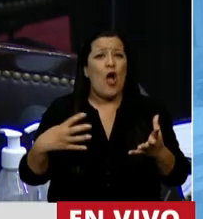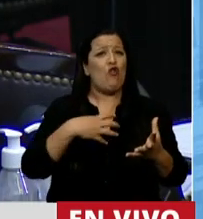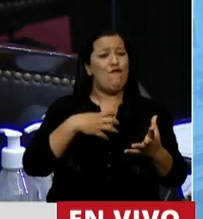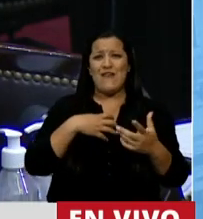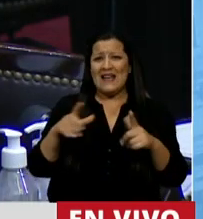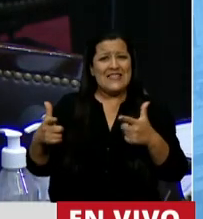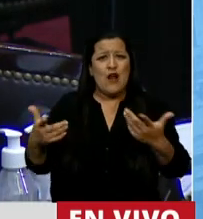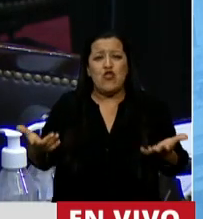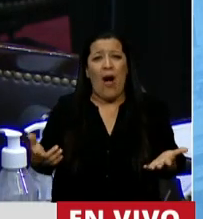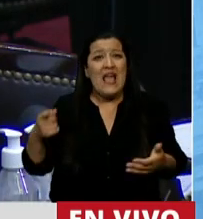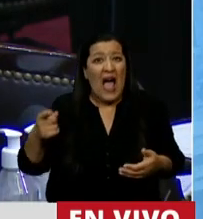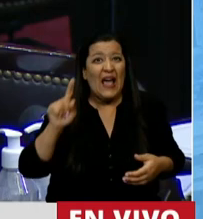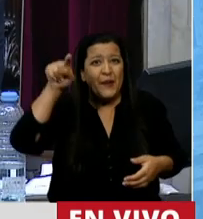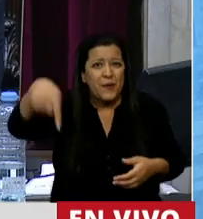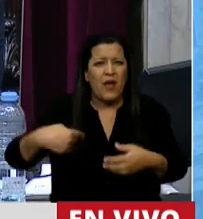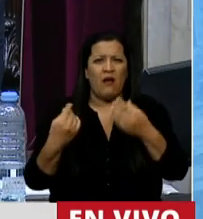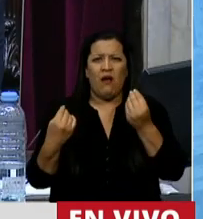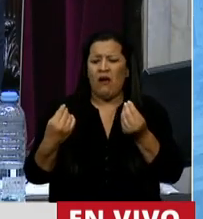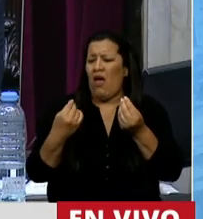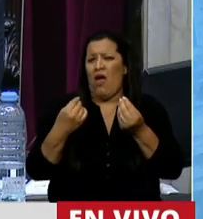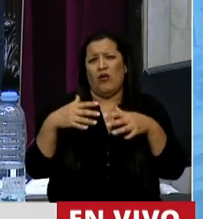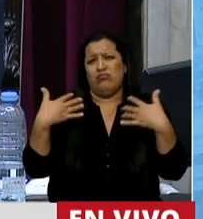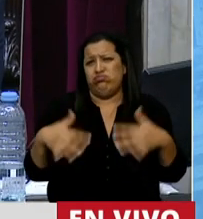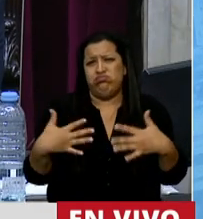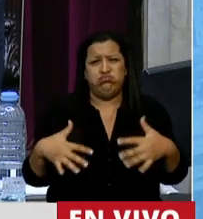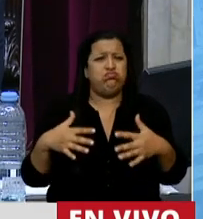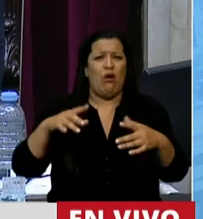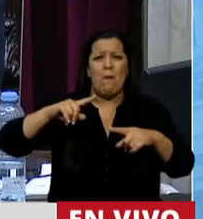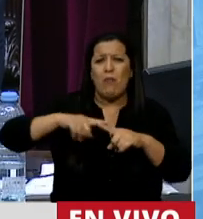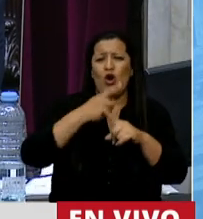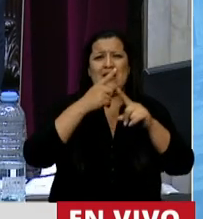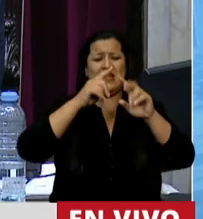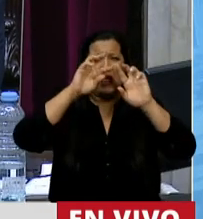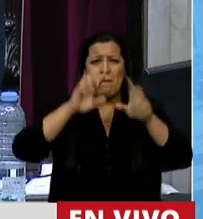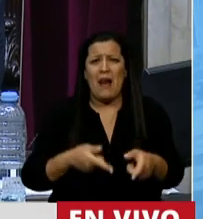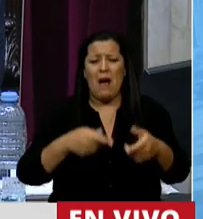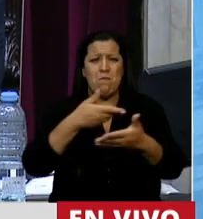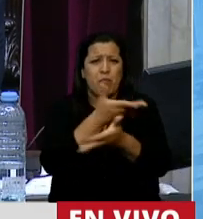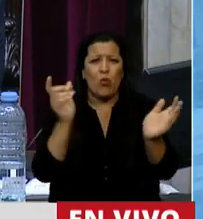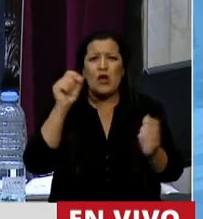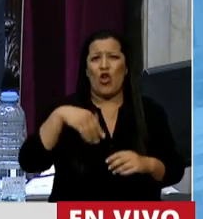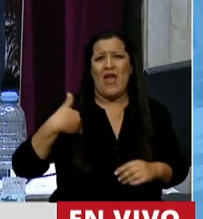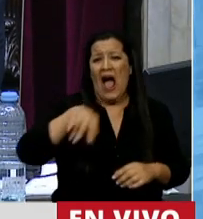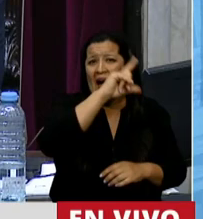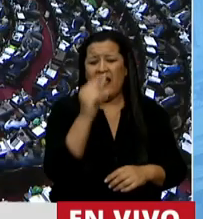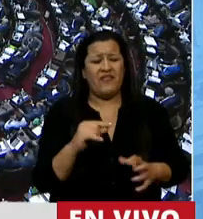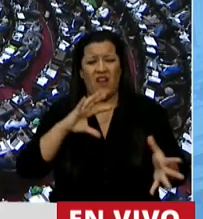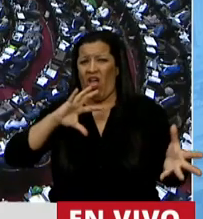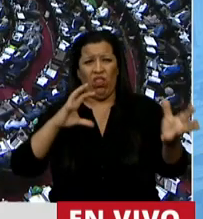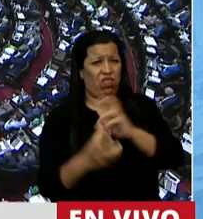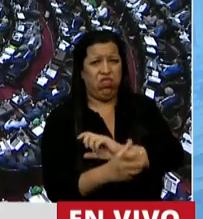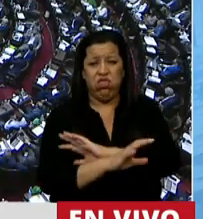confiabilidad se traslada a todo lo que impacta como política pública en Argentina. Y lamentablemente